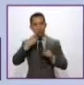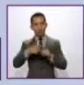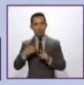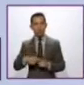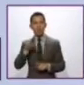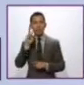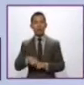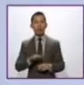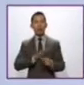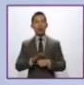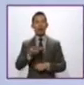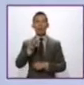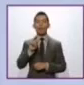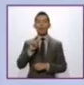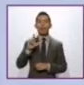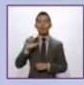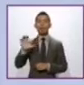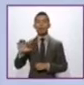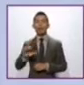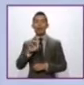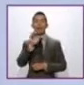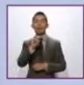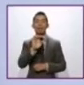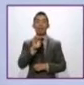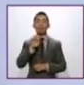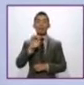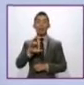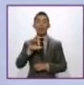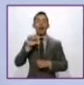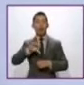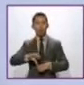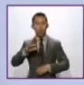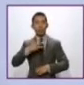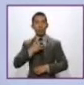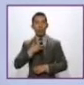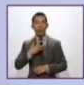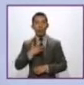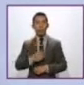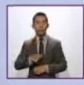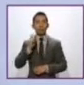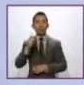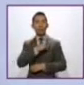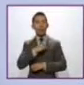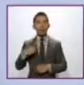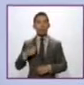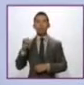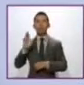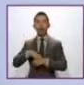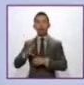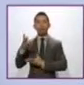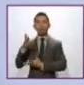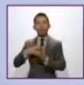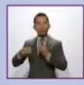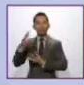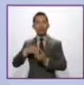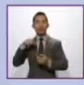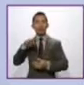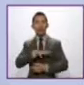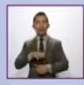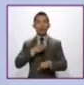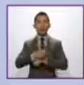No es el TLC, es el T-MEC lo que tenemos hoy en día. Tenemos que traer más inversión. Querétaro es un